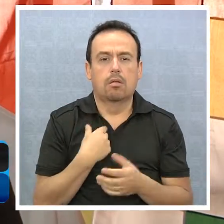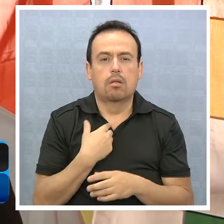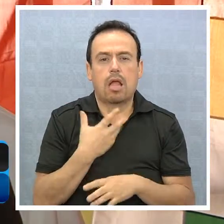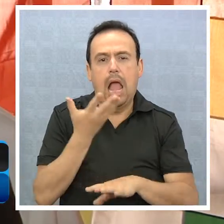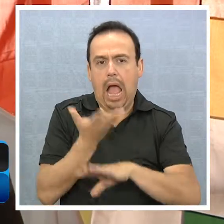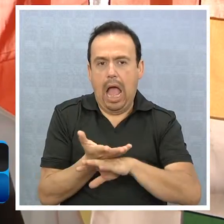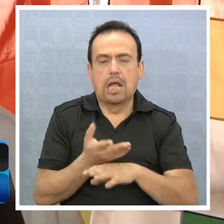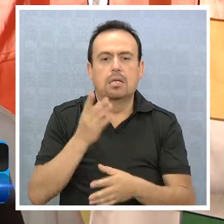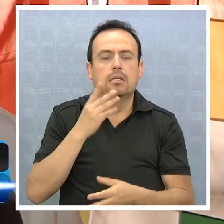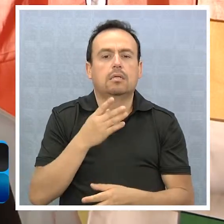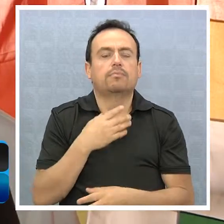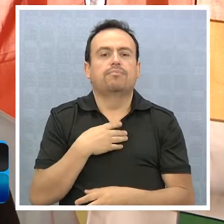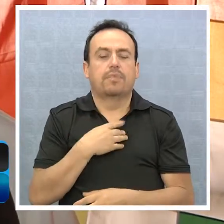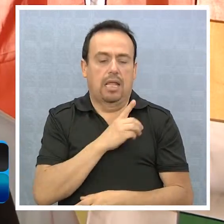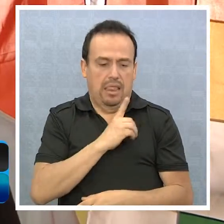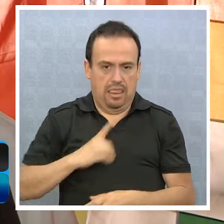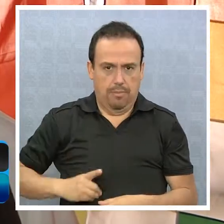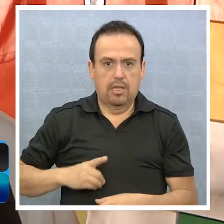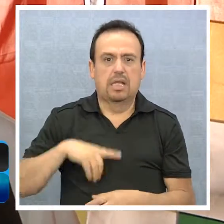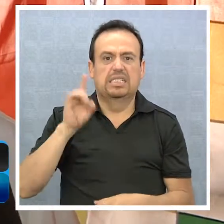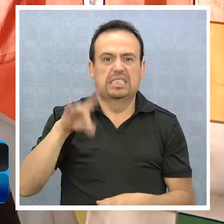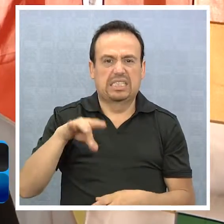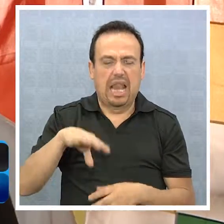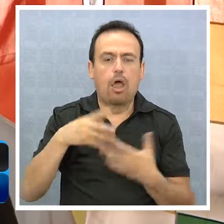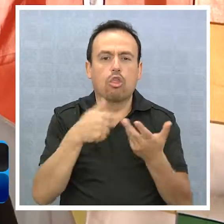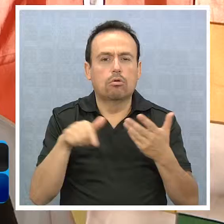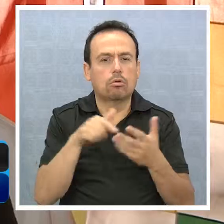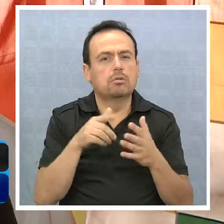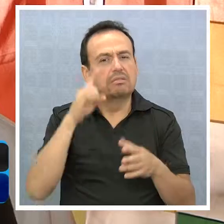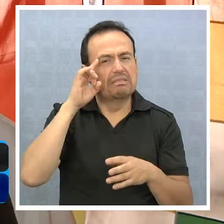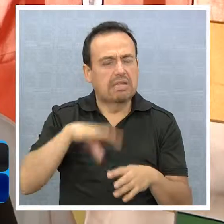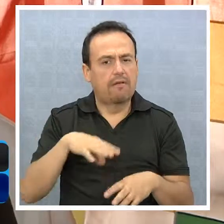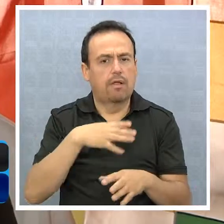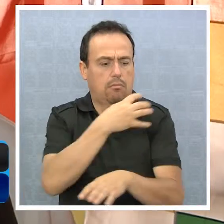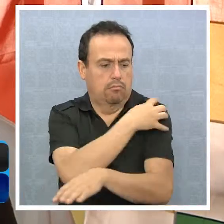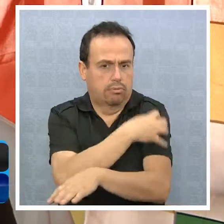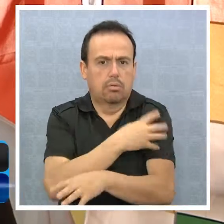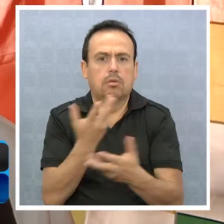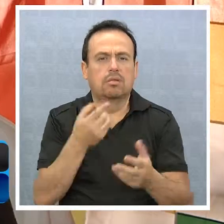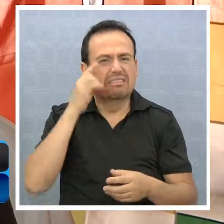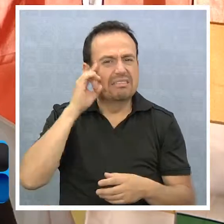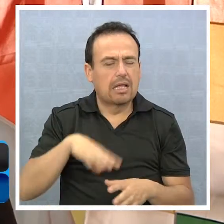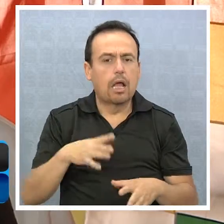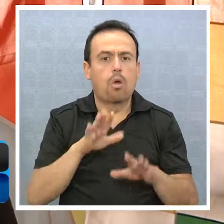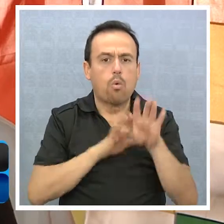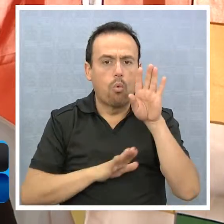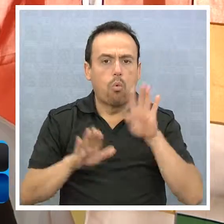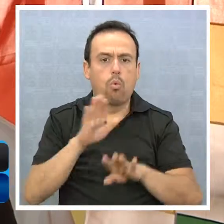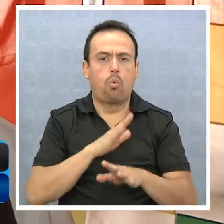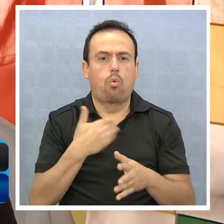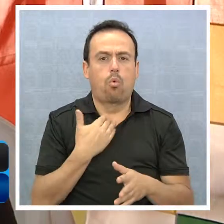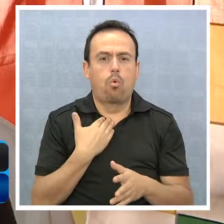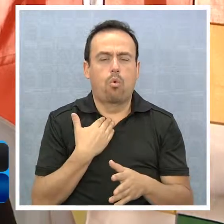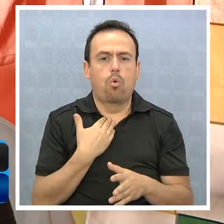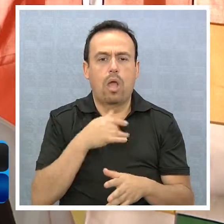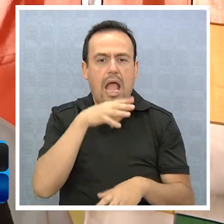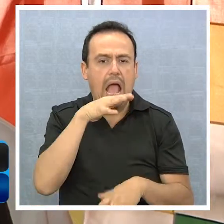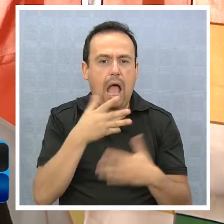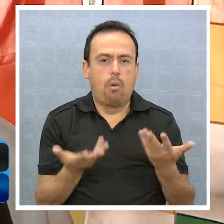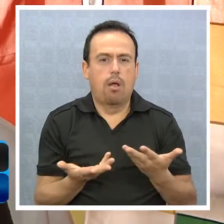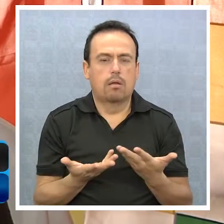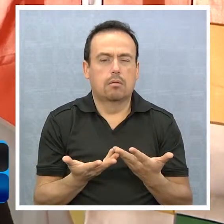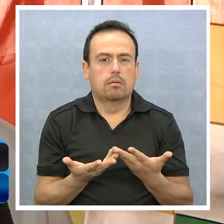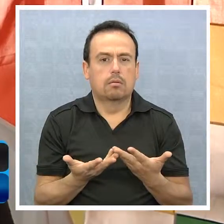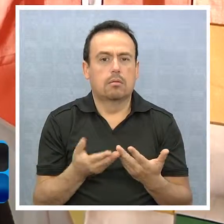por algo tenemos en ahora y diputado que ellos también son de regiones y saben que francamente hay que cuidar el elemento de